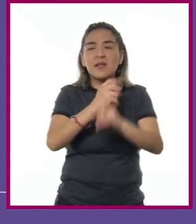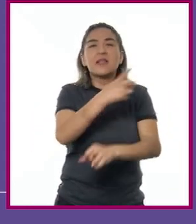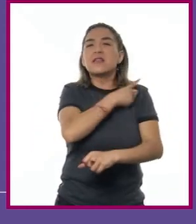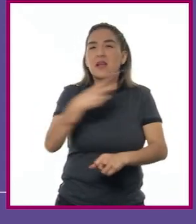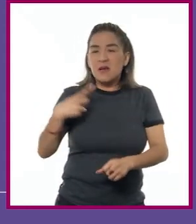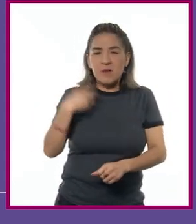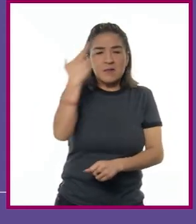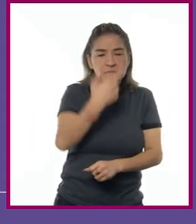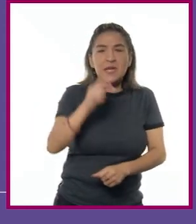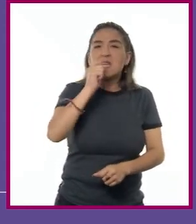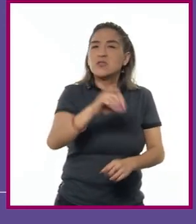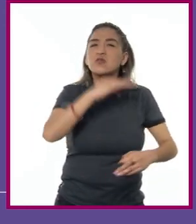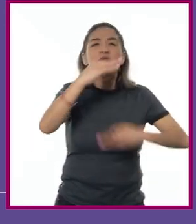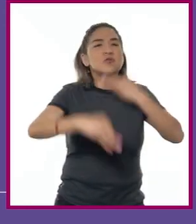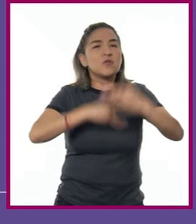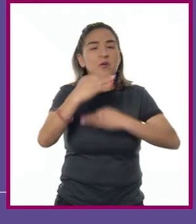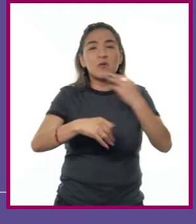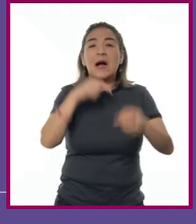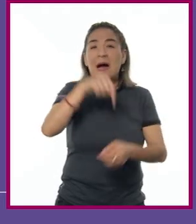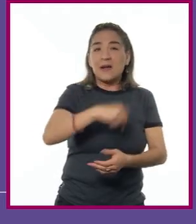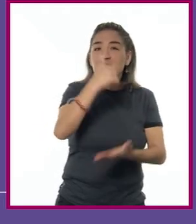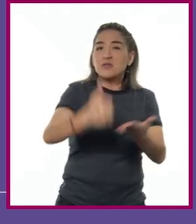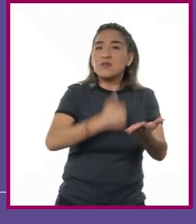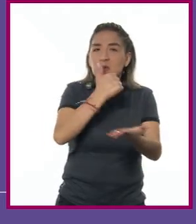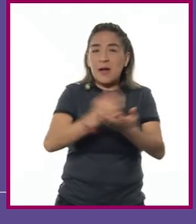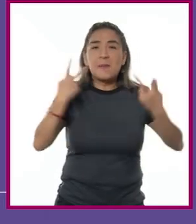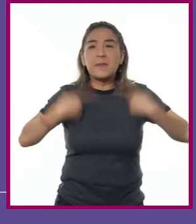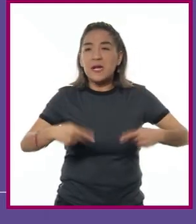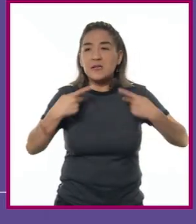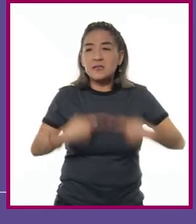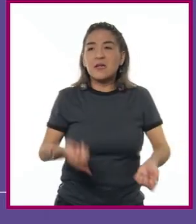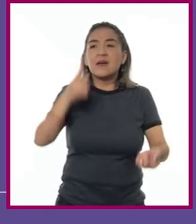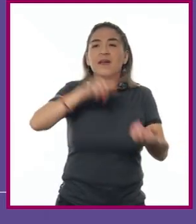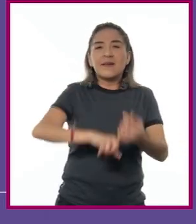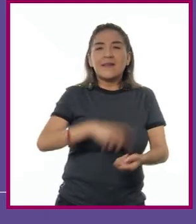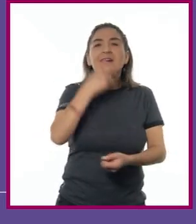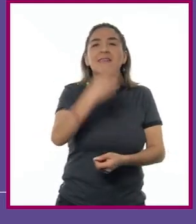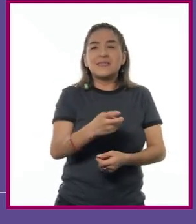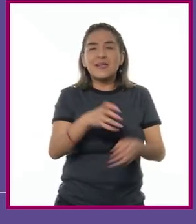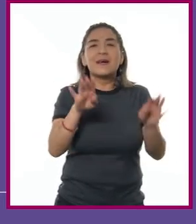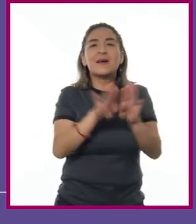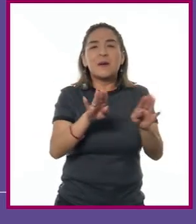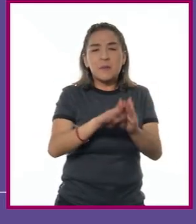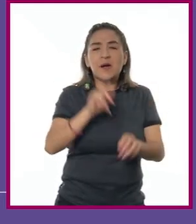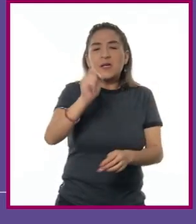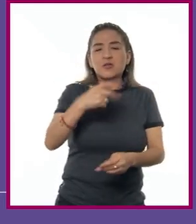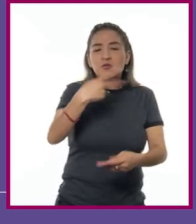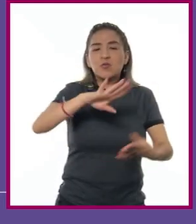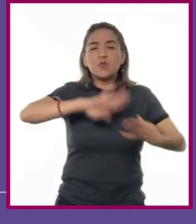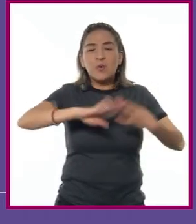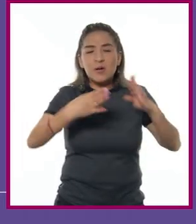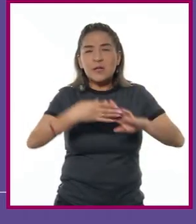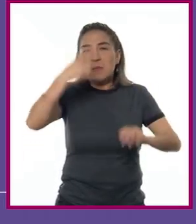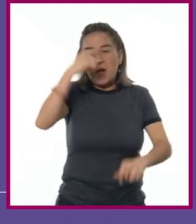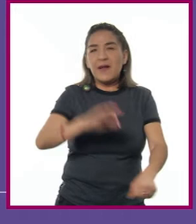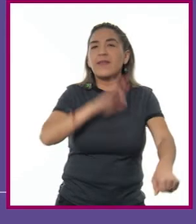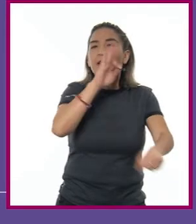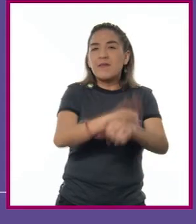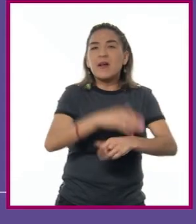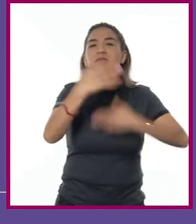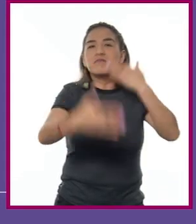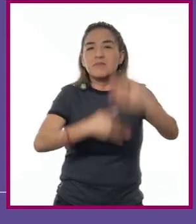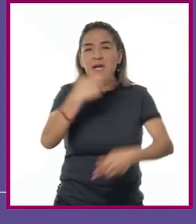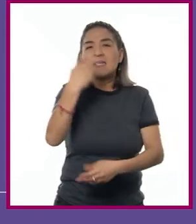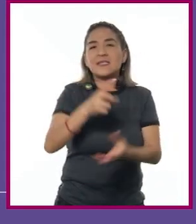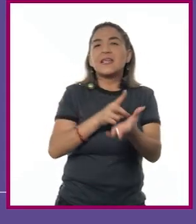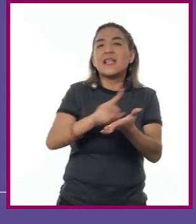estar pendiente de que todas y todos los ciudadanos accedan a la información. es un motivo para defender y promover el